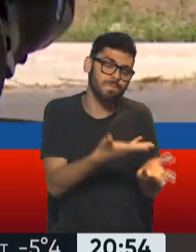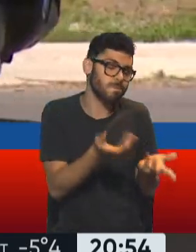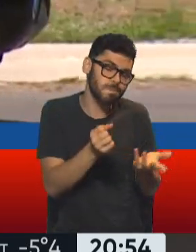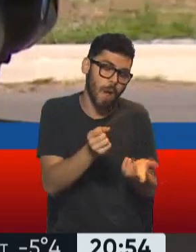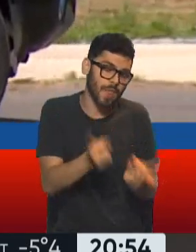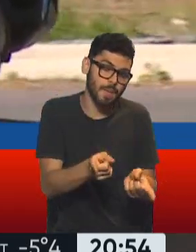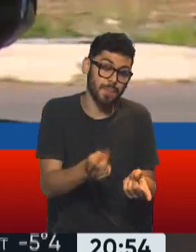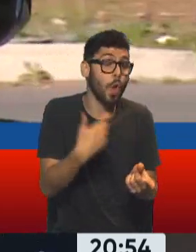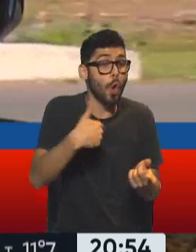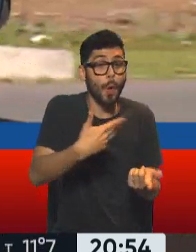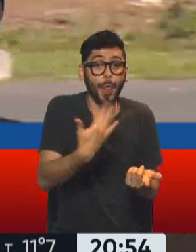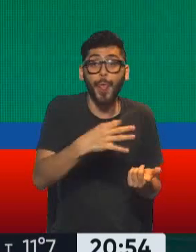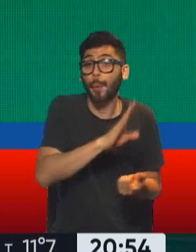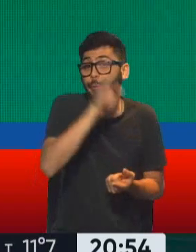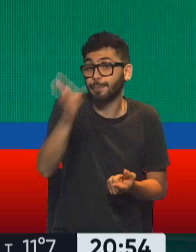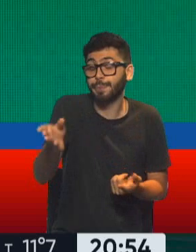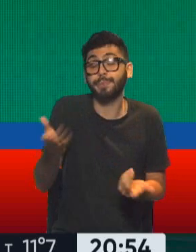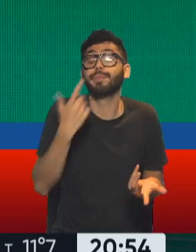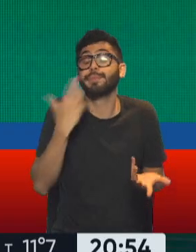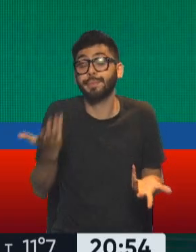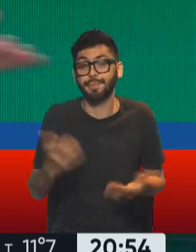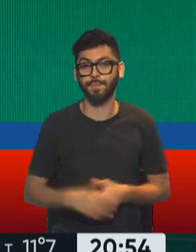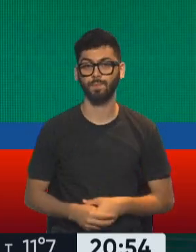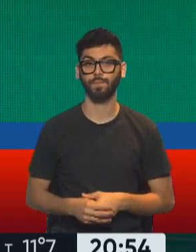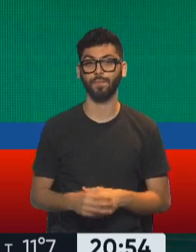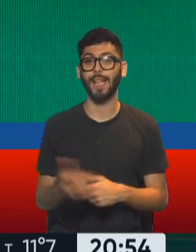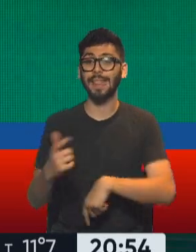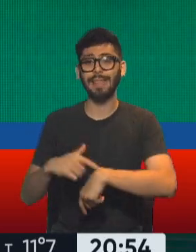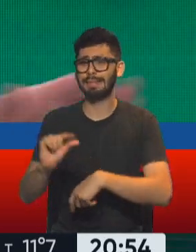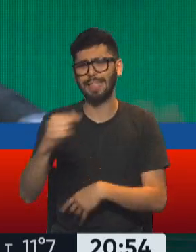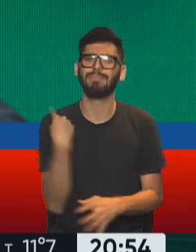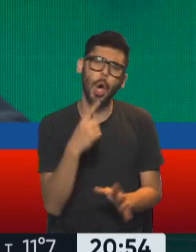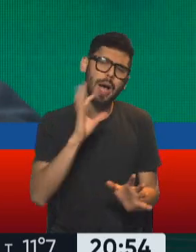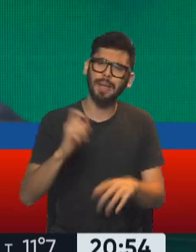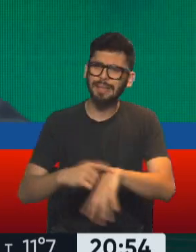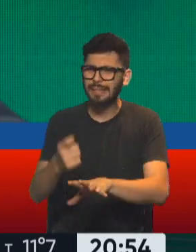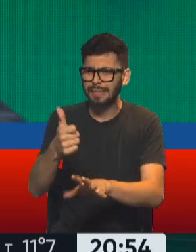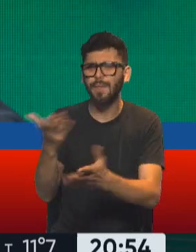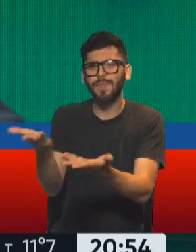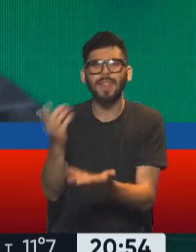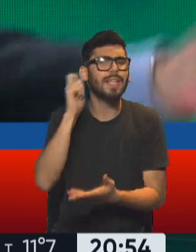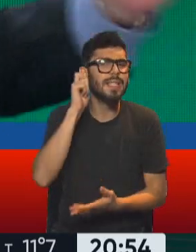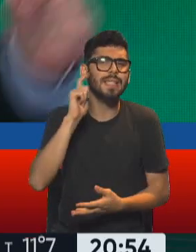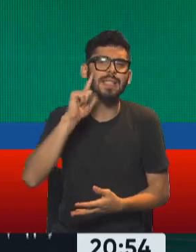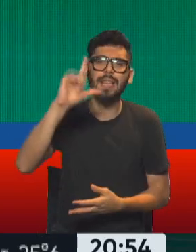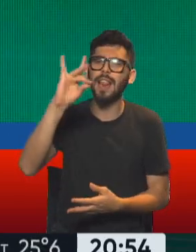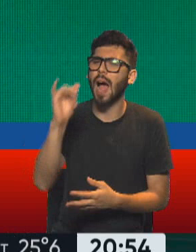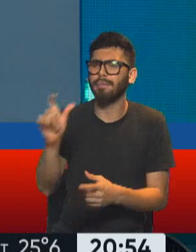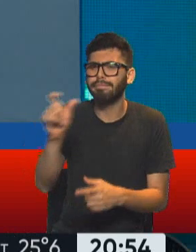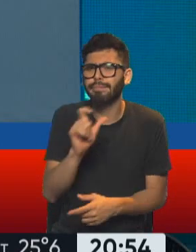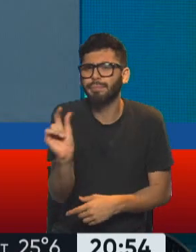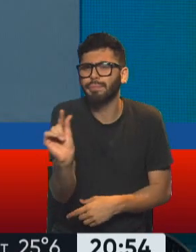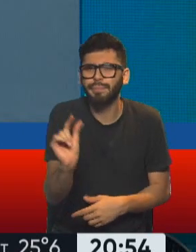tener que presentar y va a tener que responder a la justicia el tiempo apremia sabemos que queda poco tiempo si la nuestra invitada una reflexión